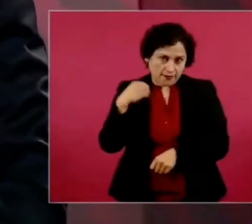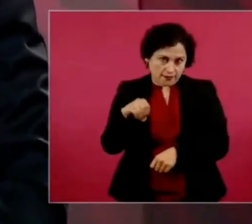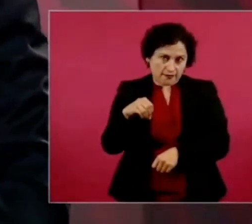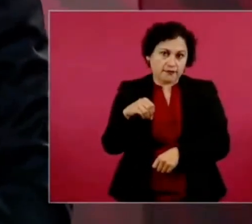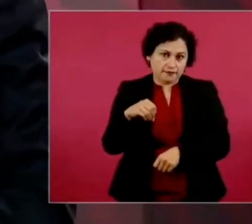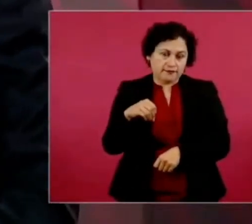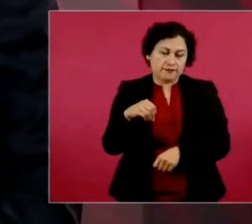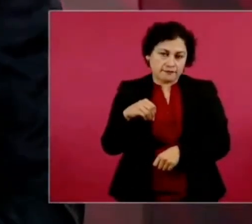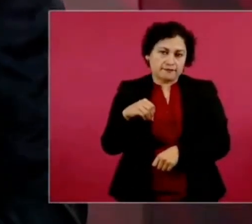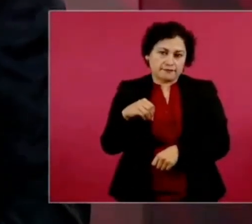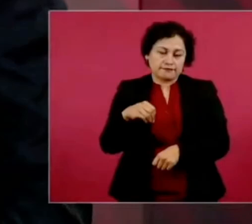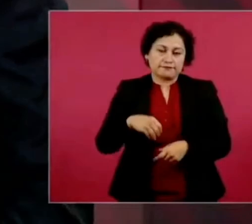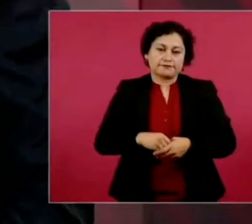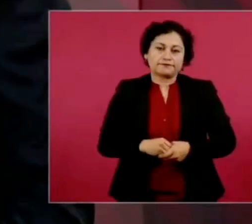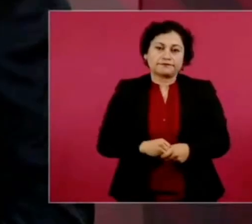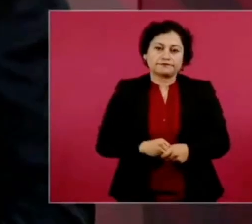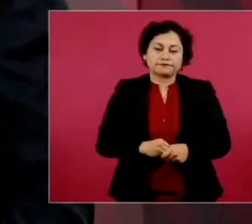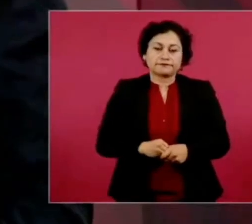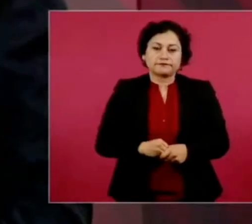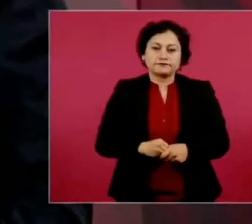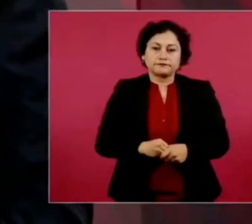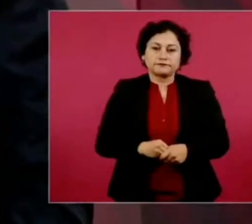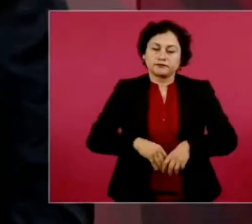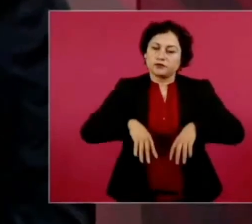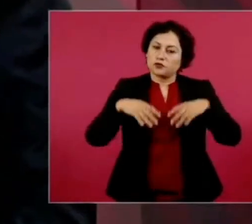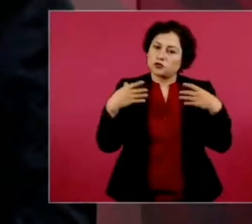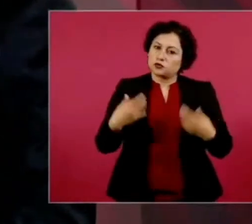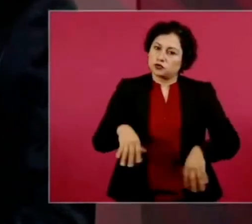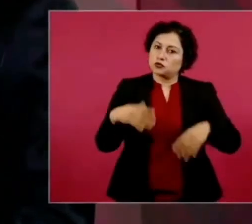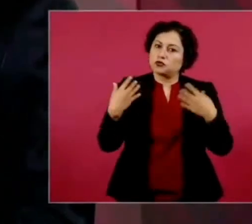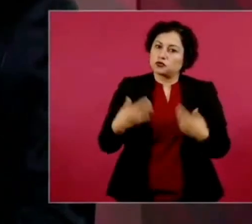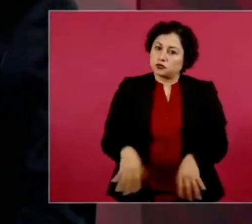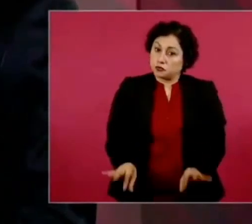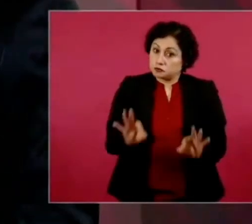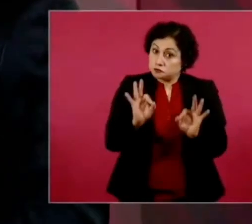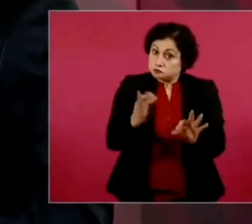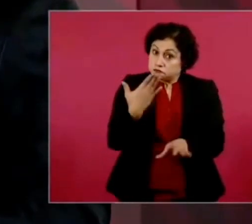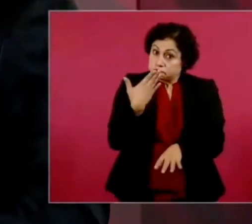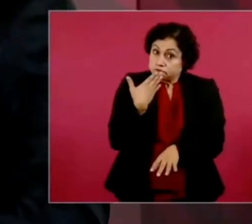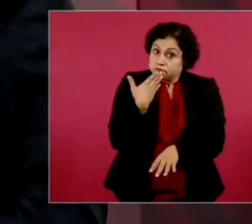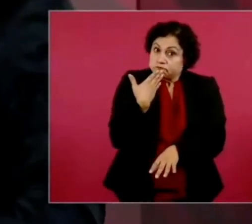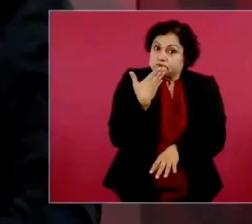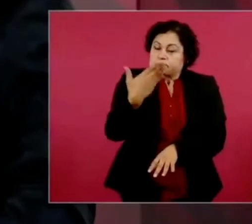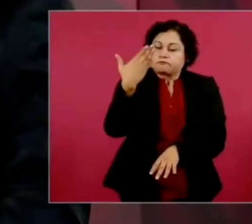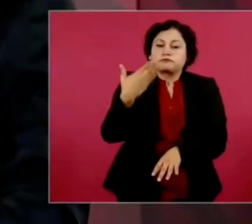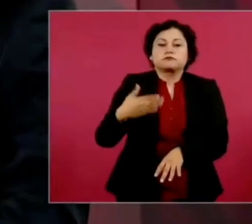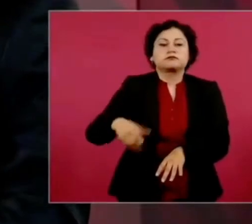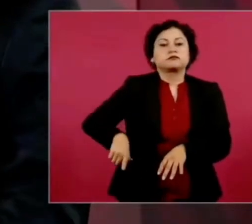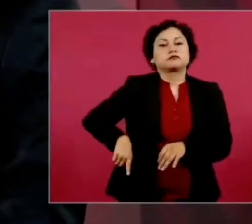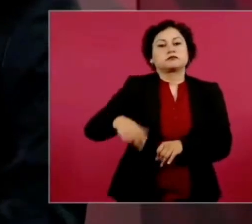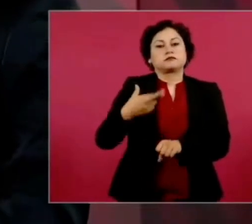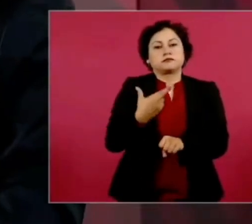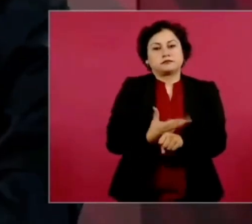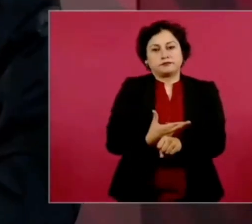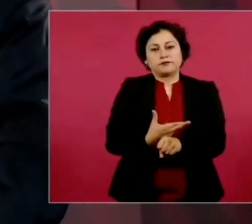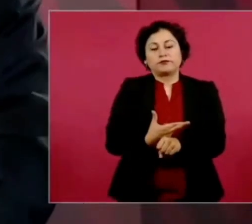el presidente Juárez, un gran gobernador. Durante su gestión